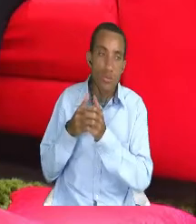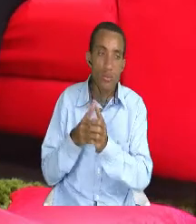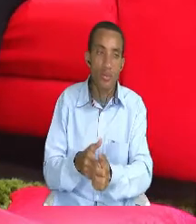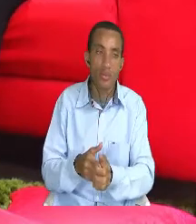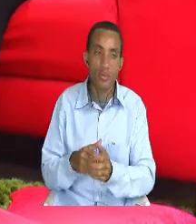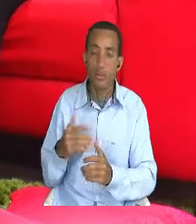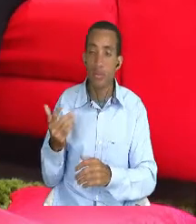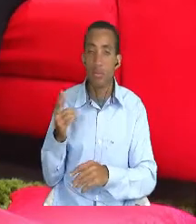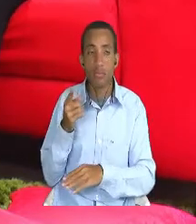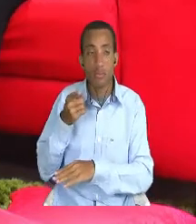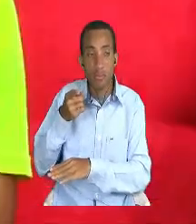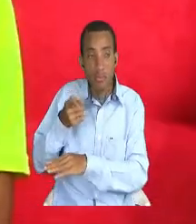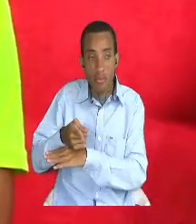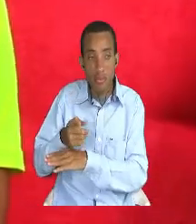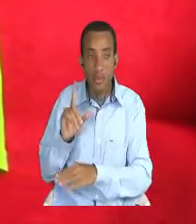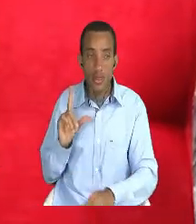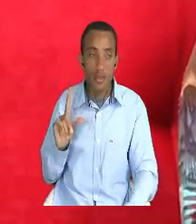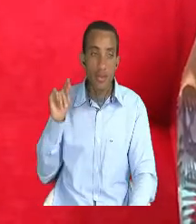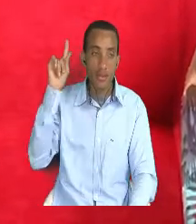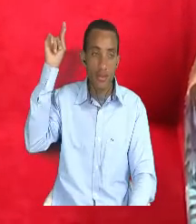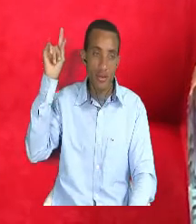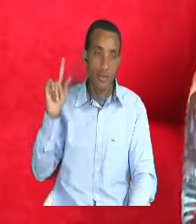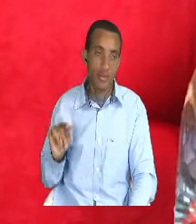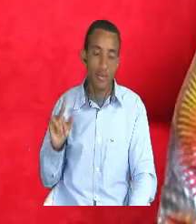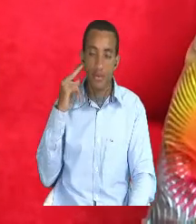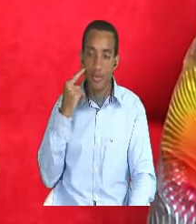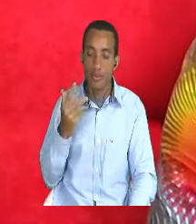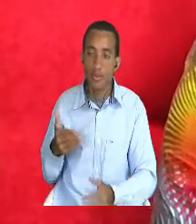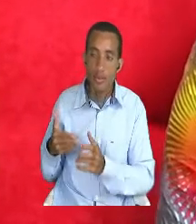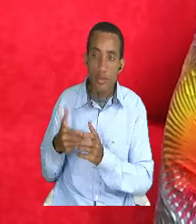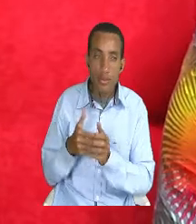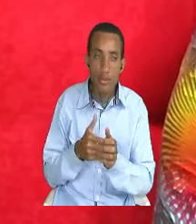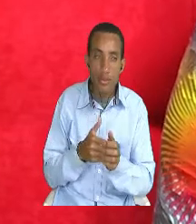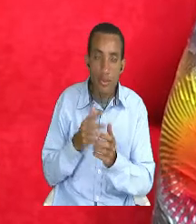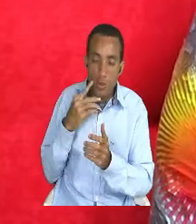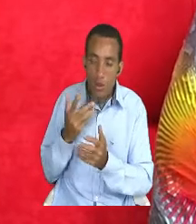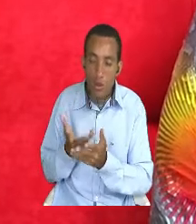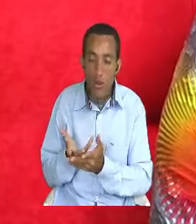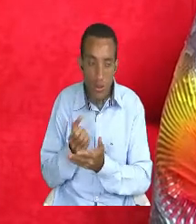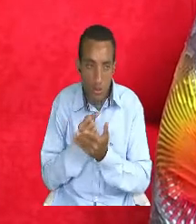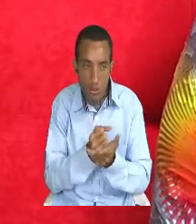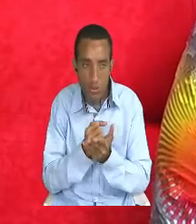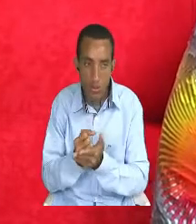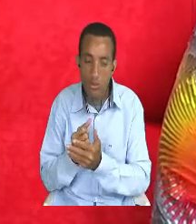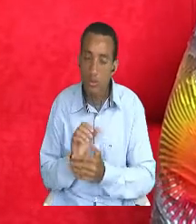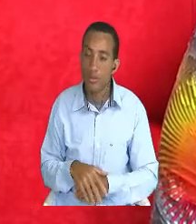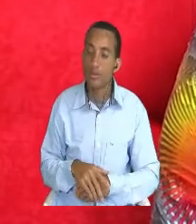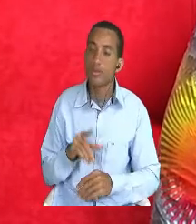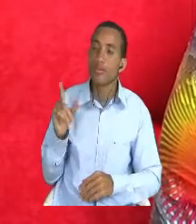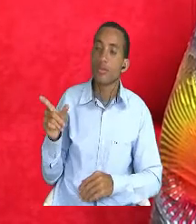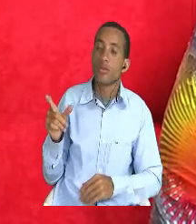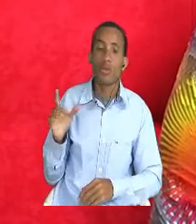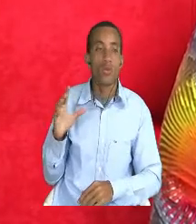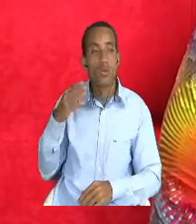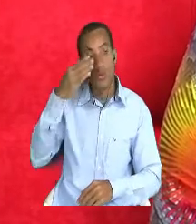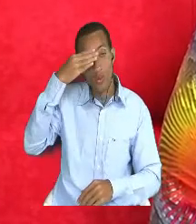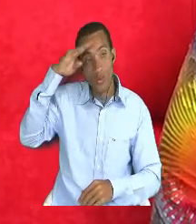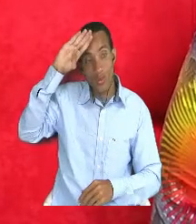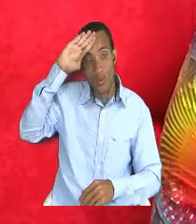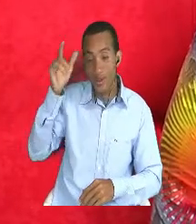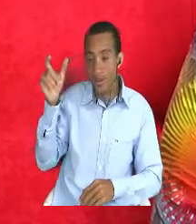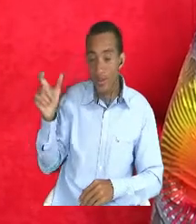rector en Barranca, que es el INDERBA, pero tenemos la asesoría directa de un cubano, un doctor en ciencias del deporte, que nos está